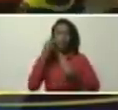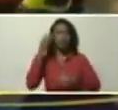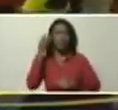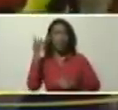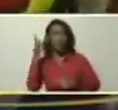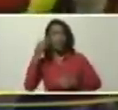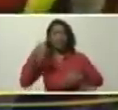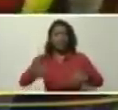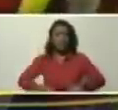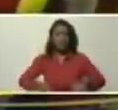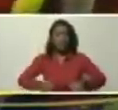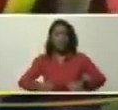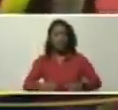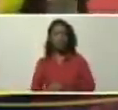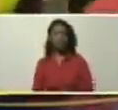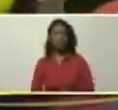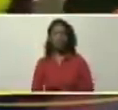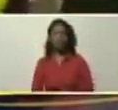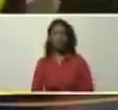Iris.